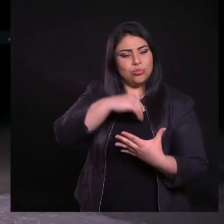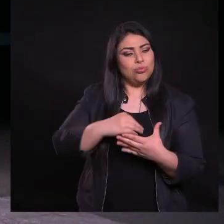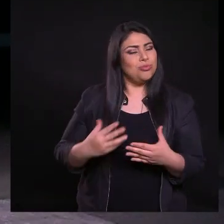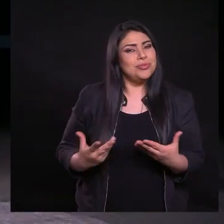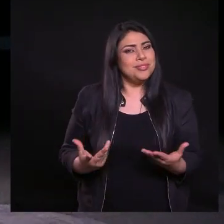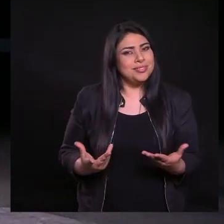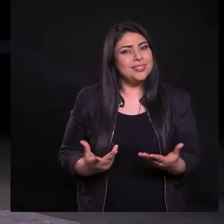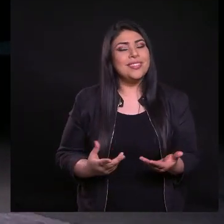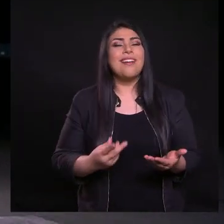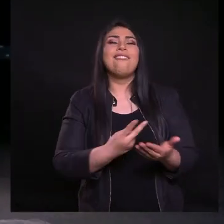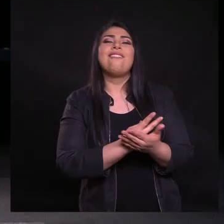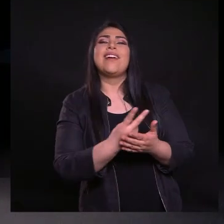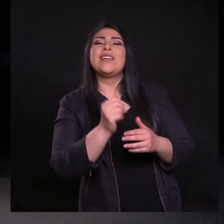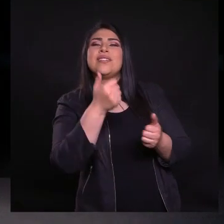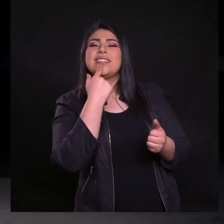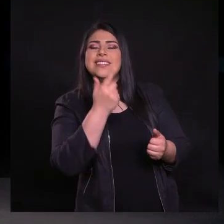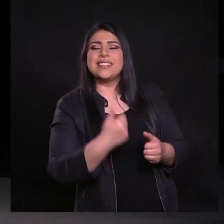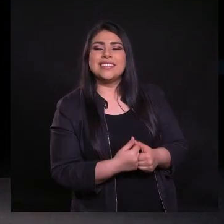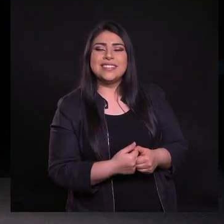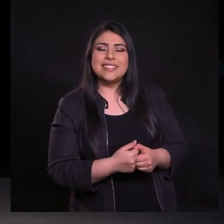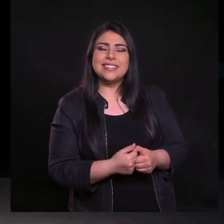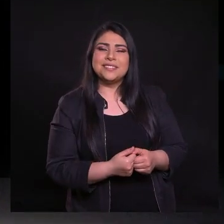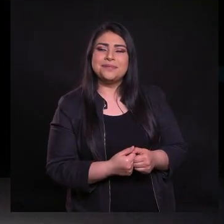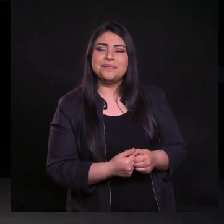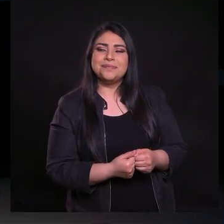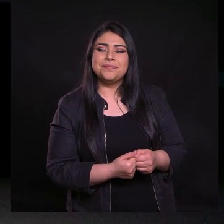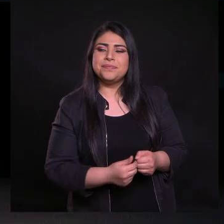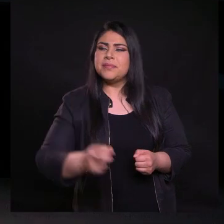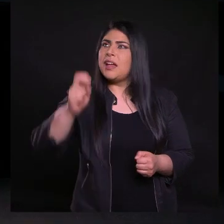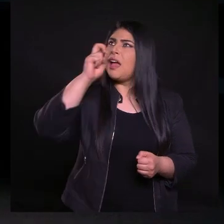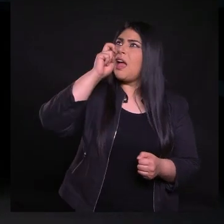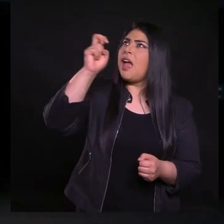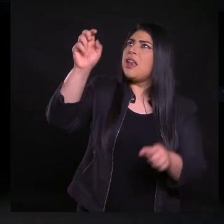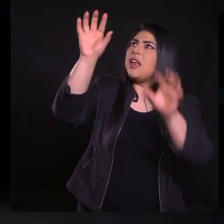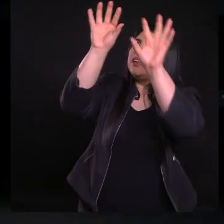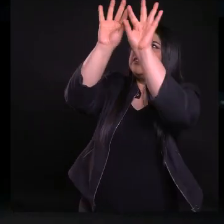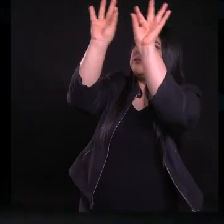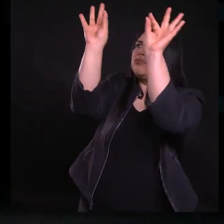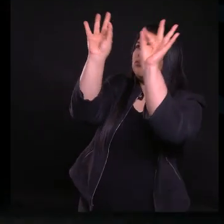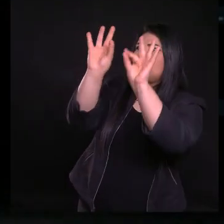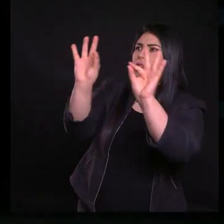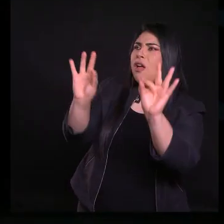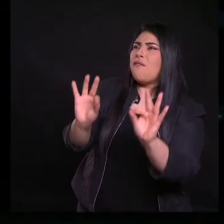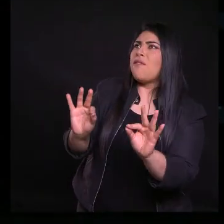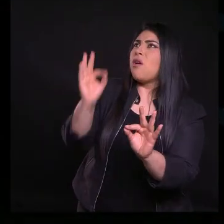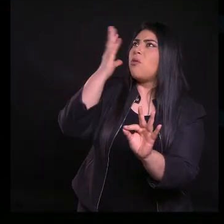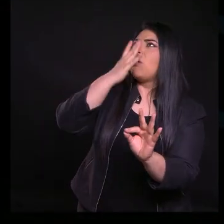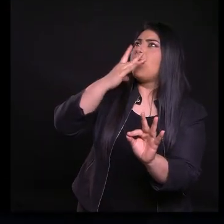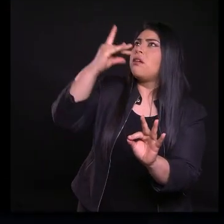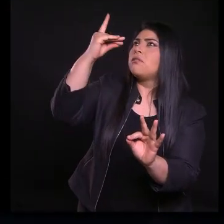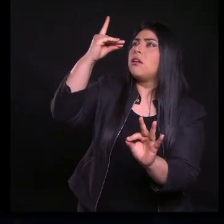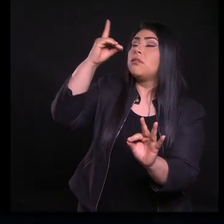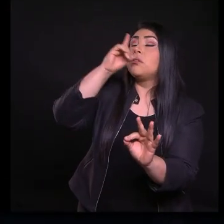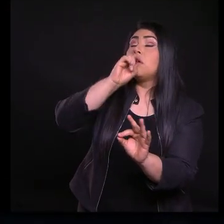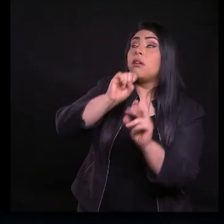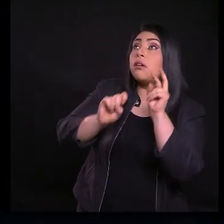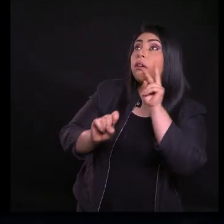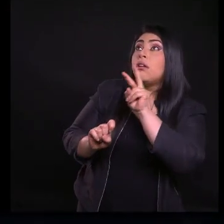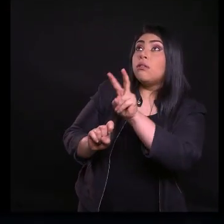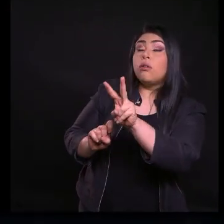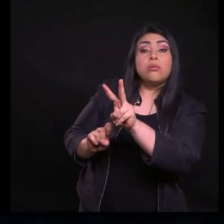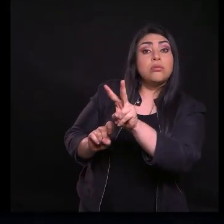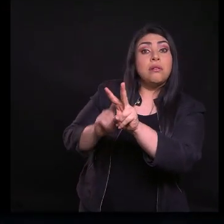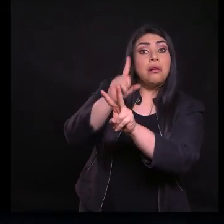que leo el verso 15 dice la palabra del señor él es la imagen del dios invisible mira qué lindo